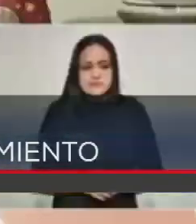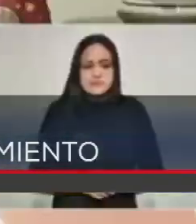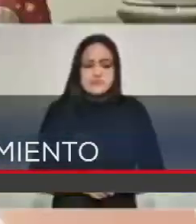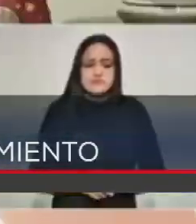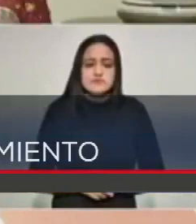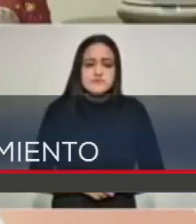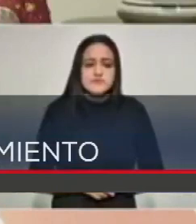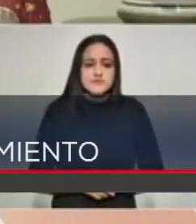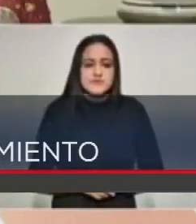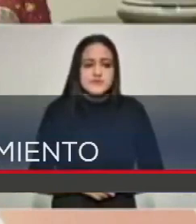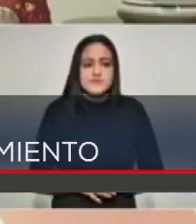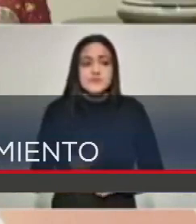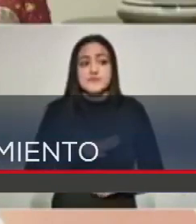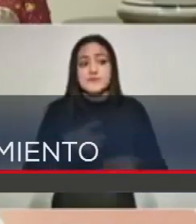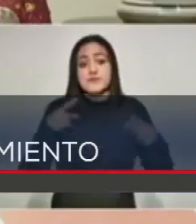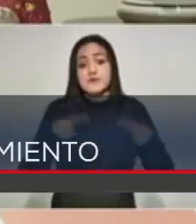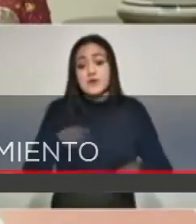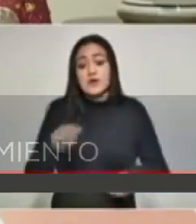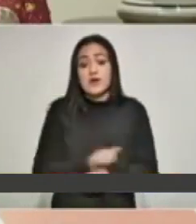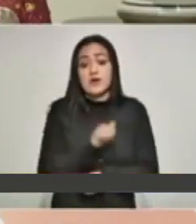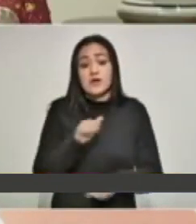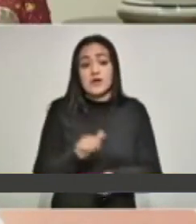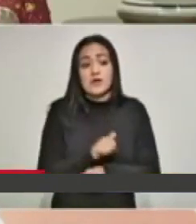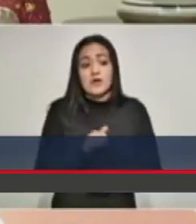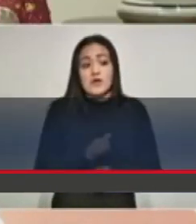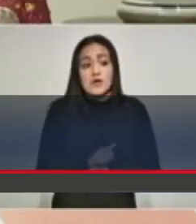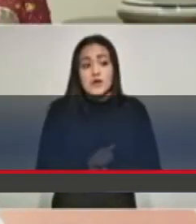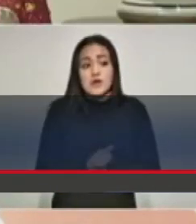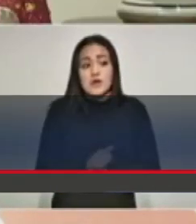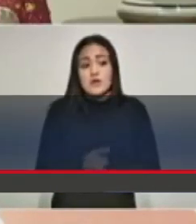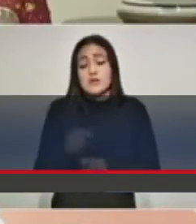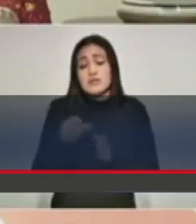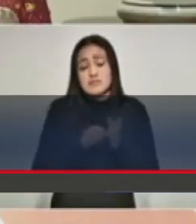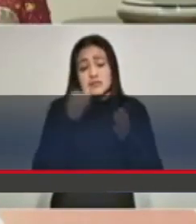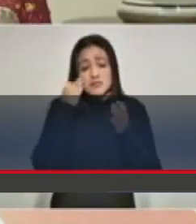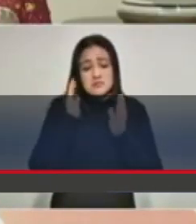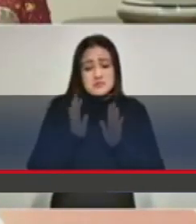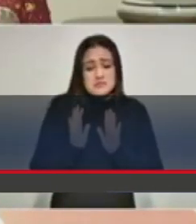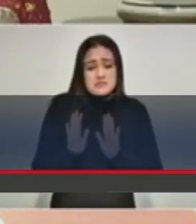cerca. Había gente que dejaba ahí sus vehículos por meses,